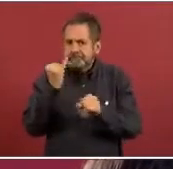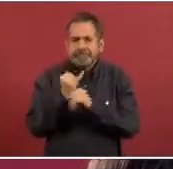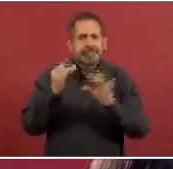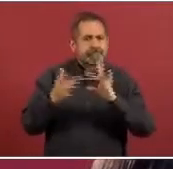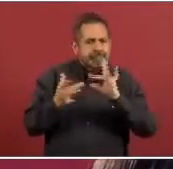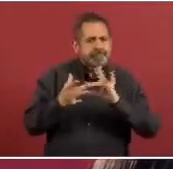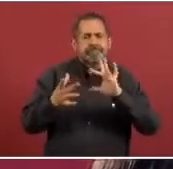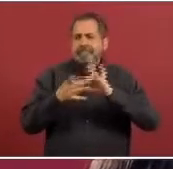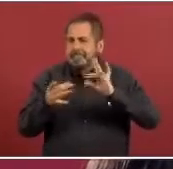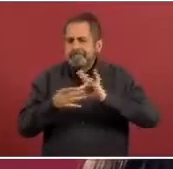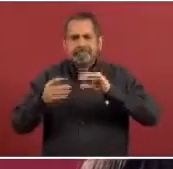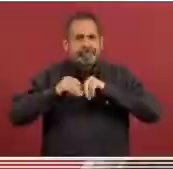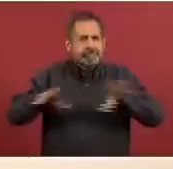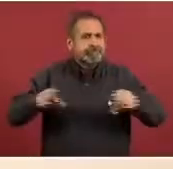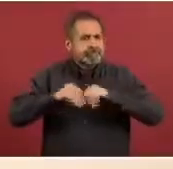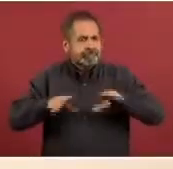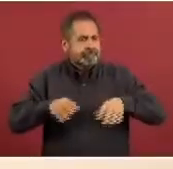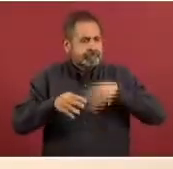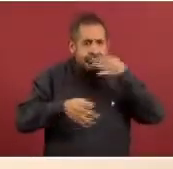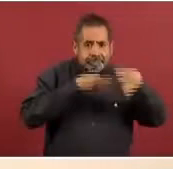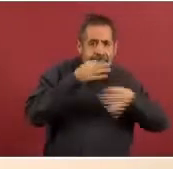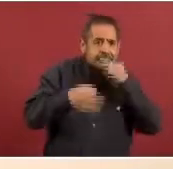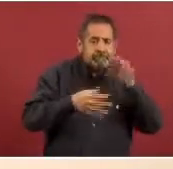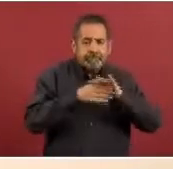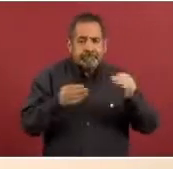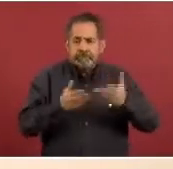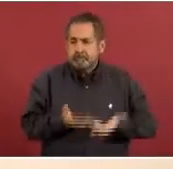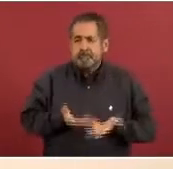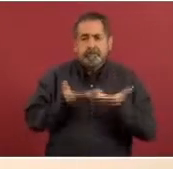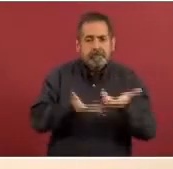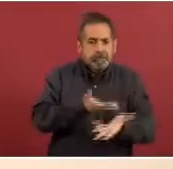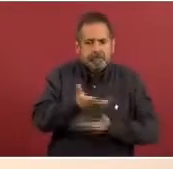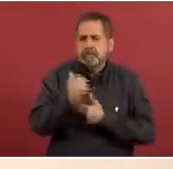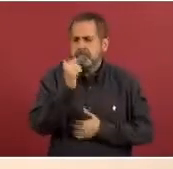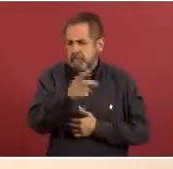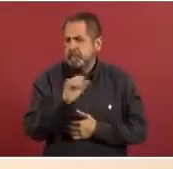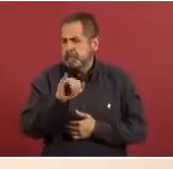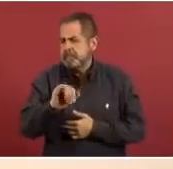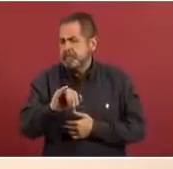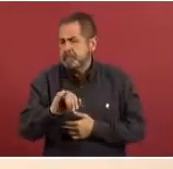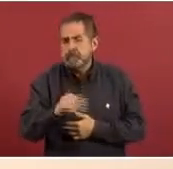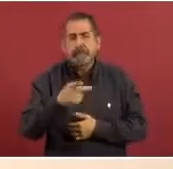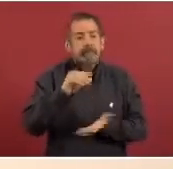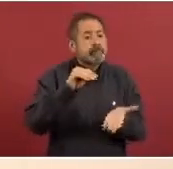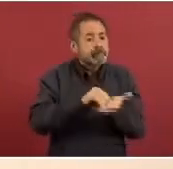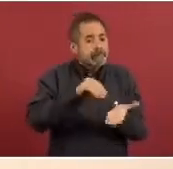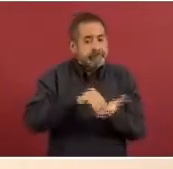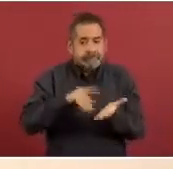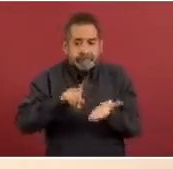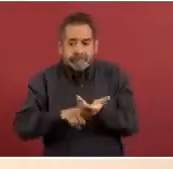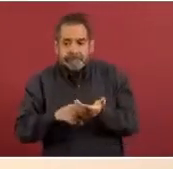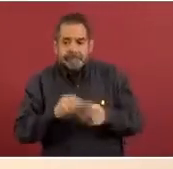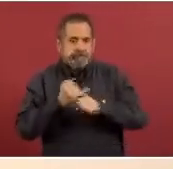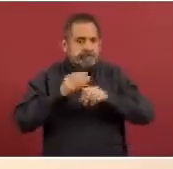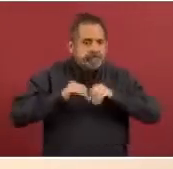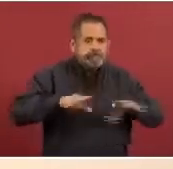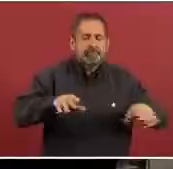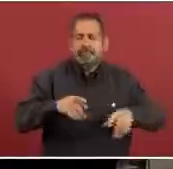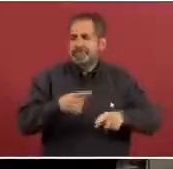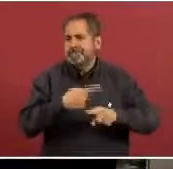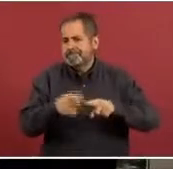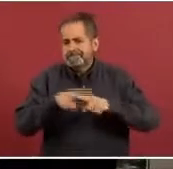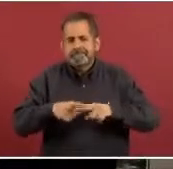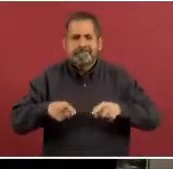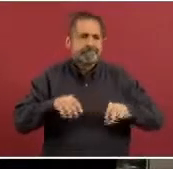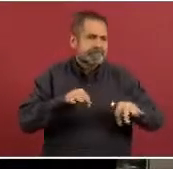desde información, están también dando servicios, pero también se está compartiendo una serie de actividades,